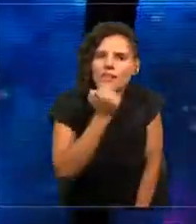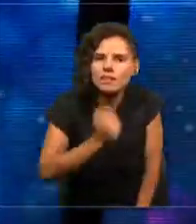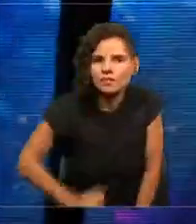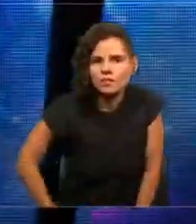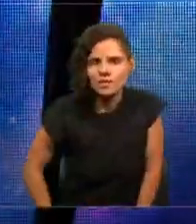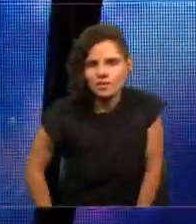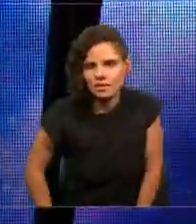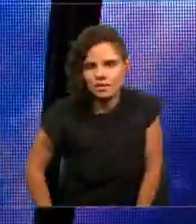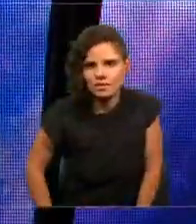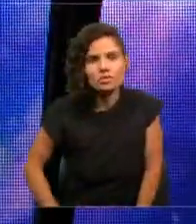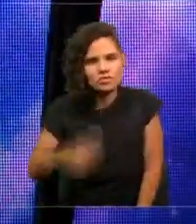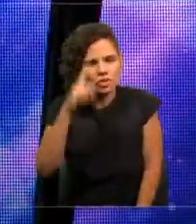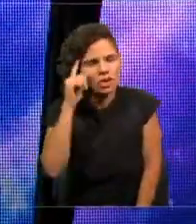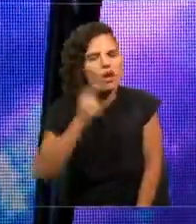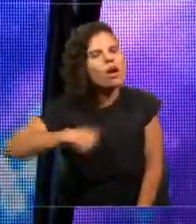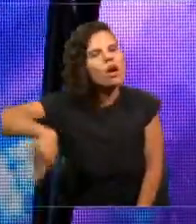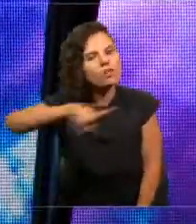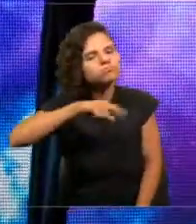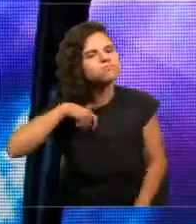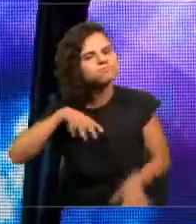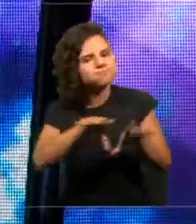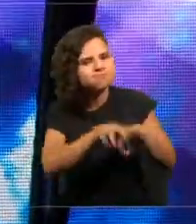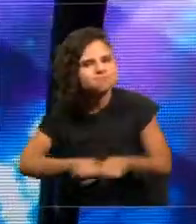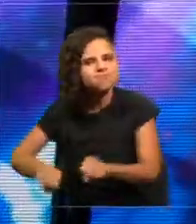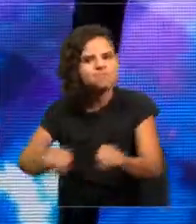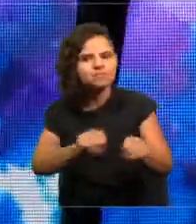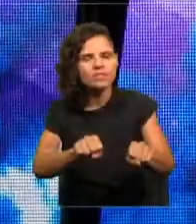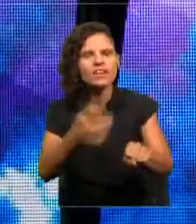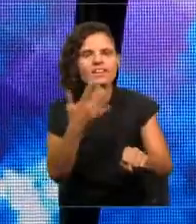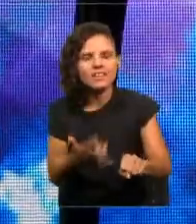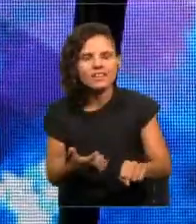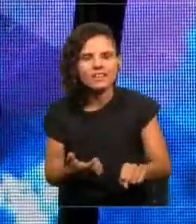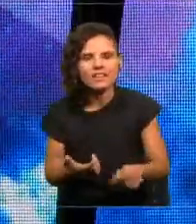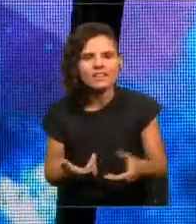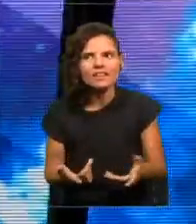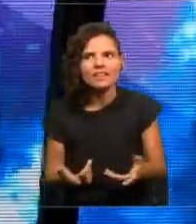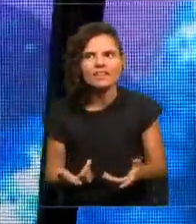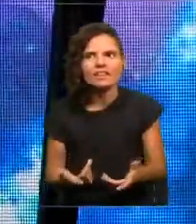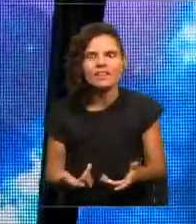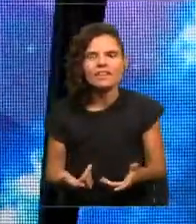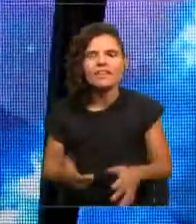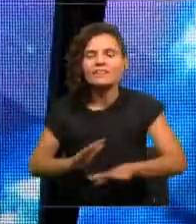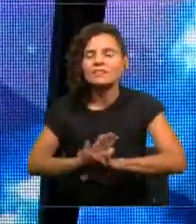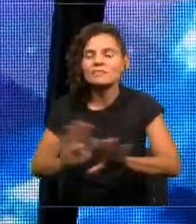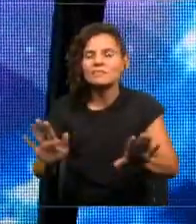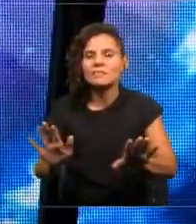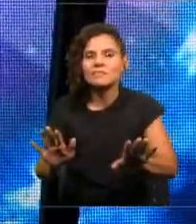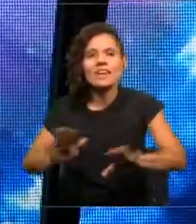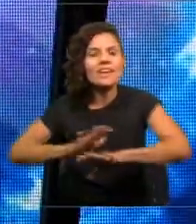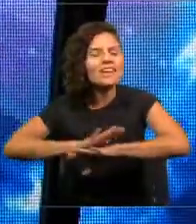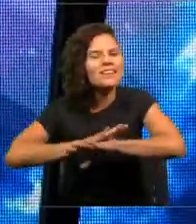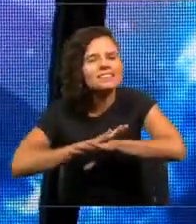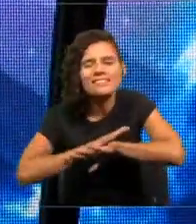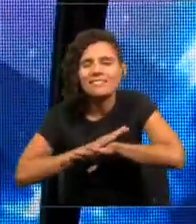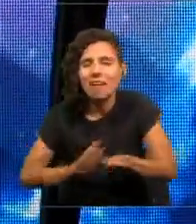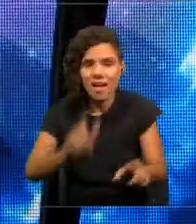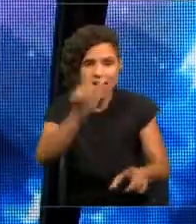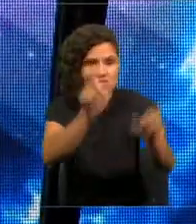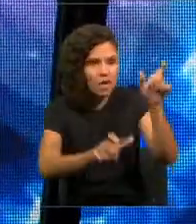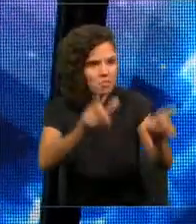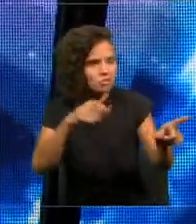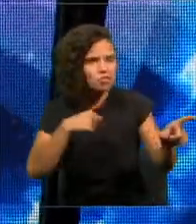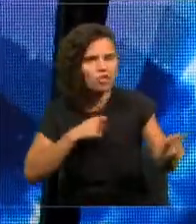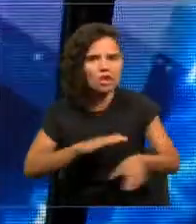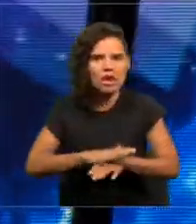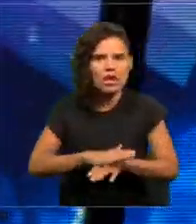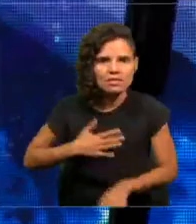creo que todos estamos aquí de acuerdo de que el uso de que nadie es perdón que nadie quiere ser retenido